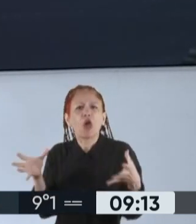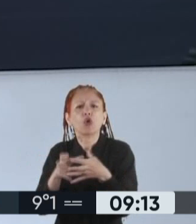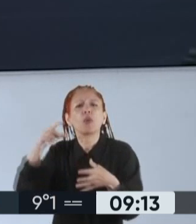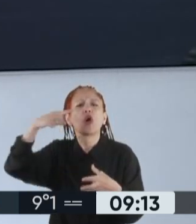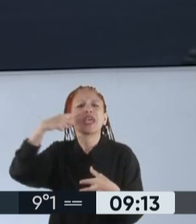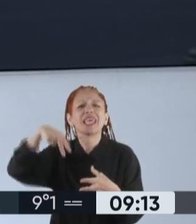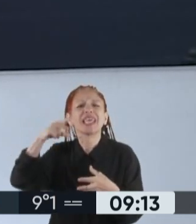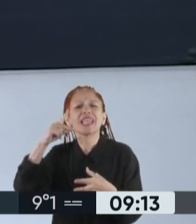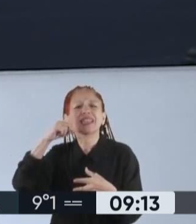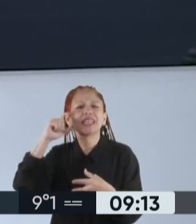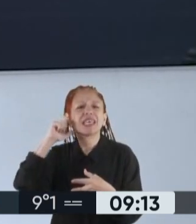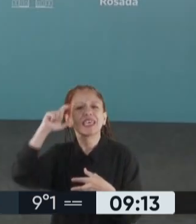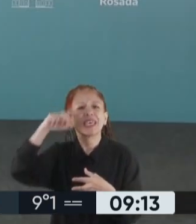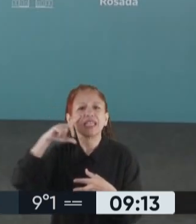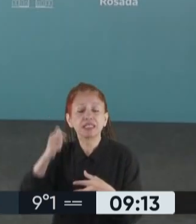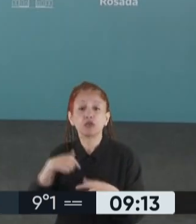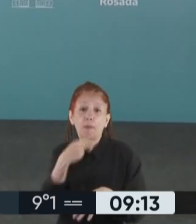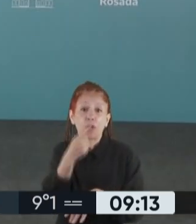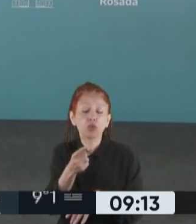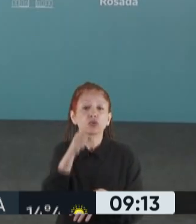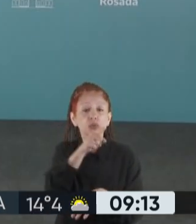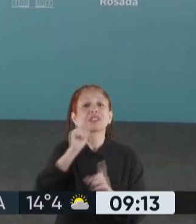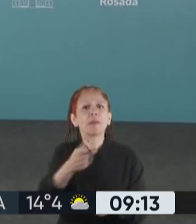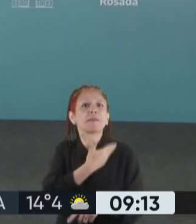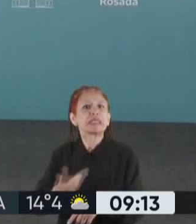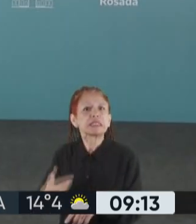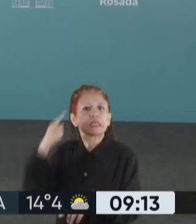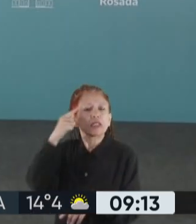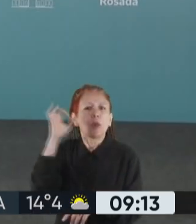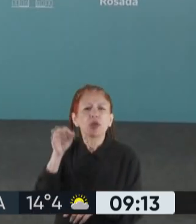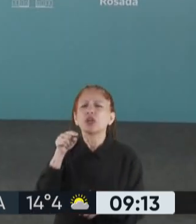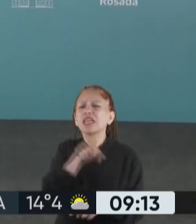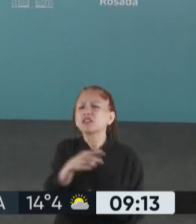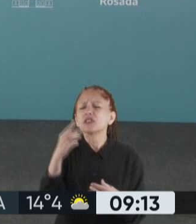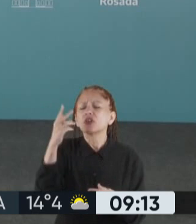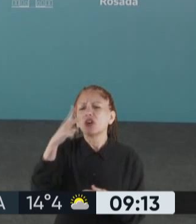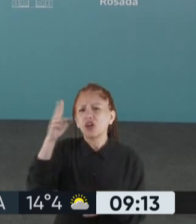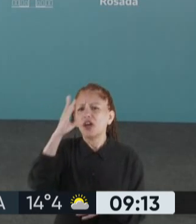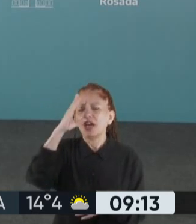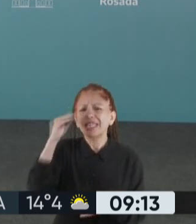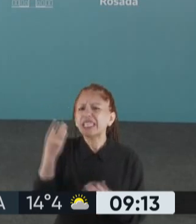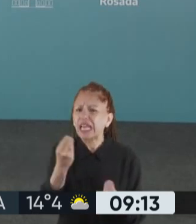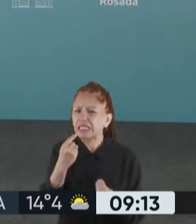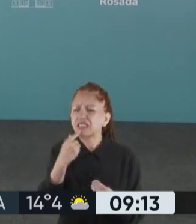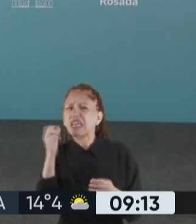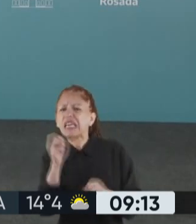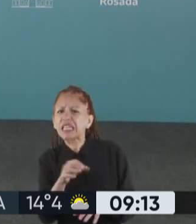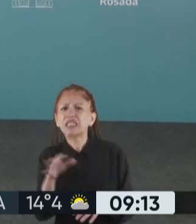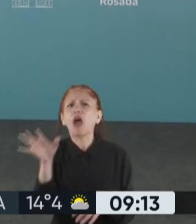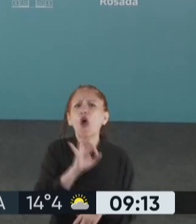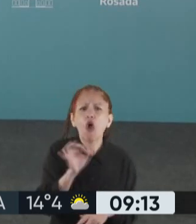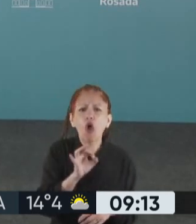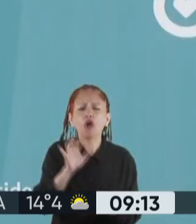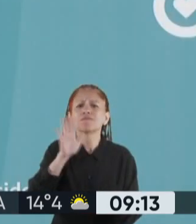Quiero preguntarte, y cómo lo recibió también el presidente, si lo consideran esto una crítica o además un cuestionamiento a la política económica de